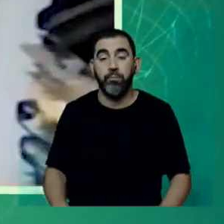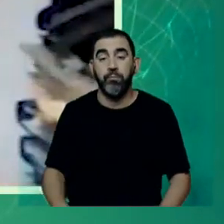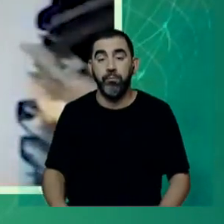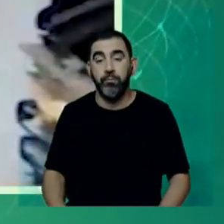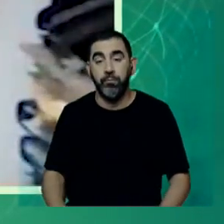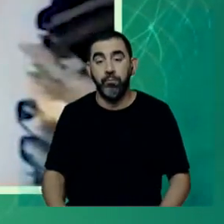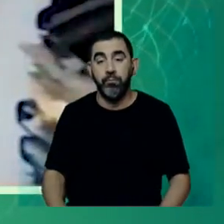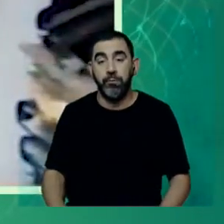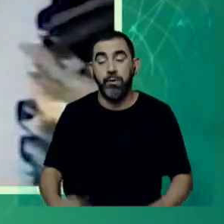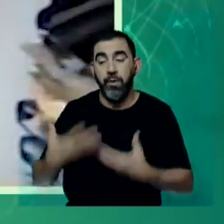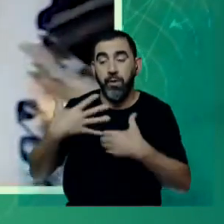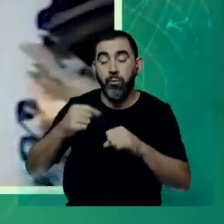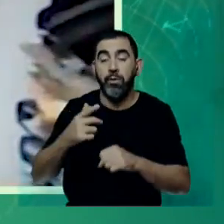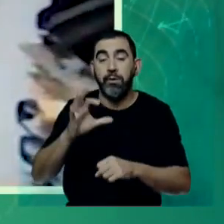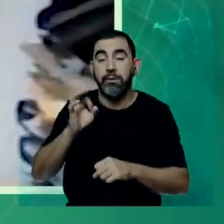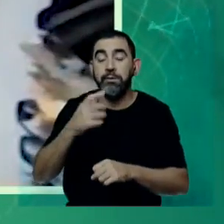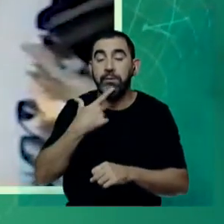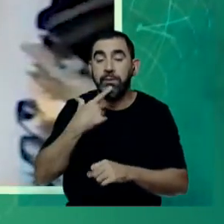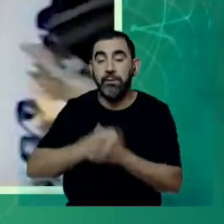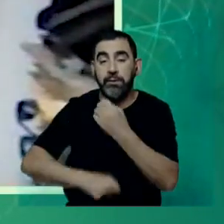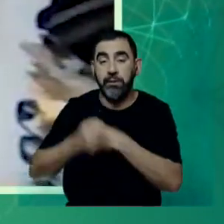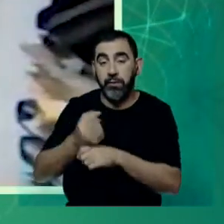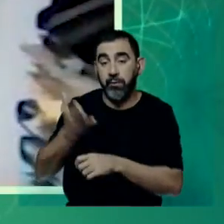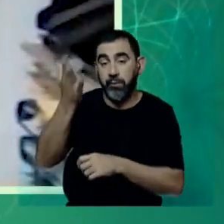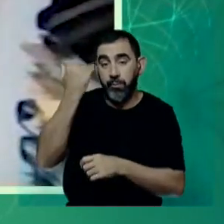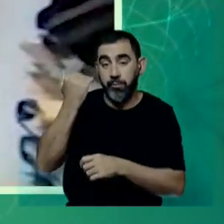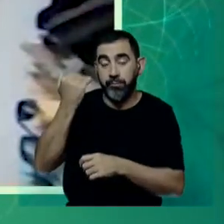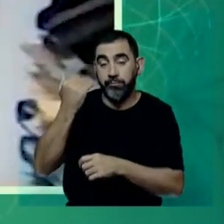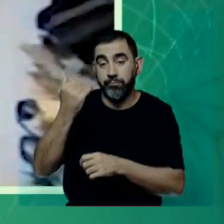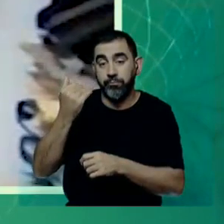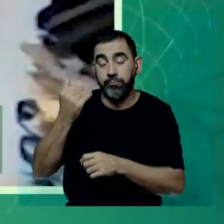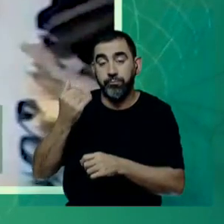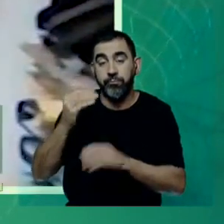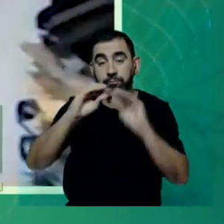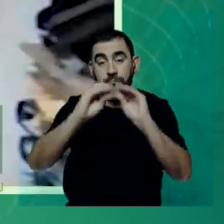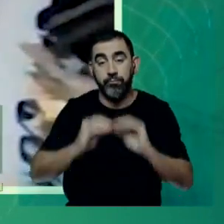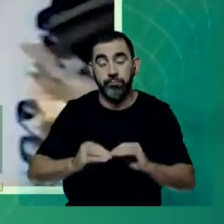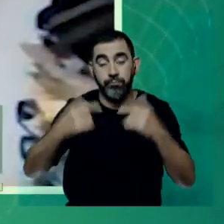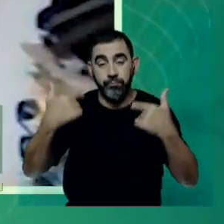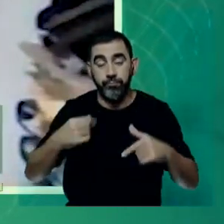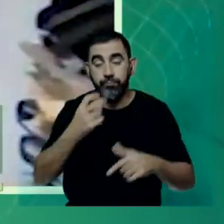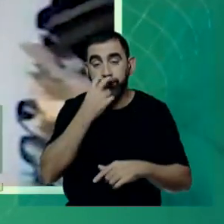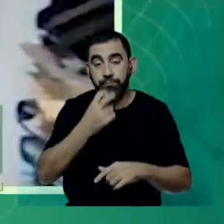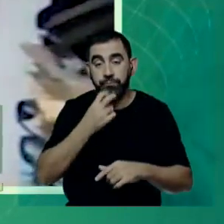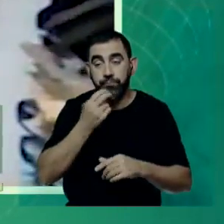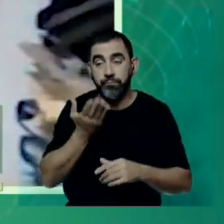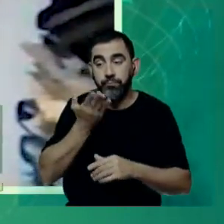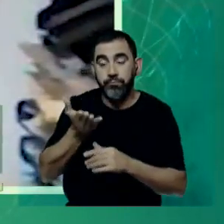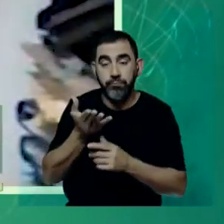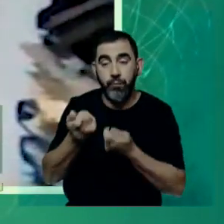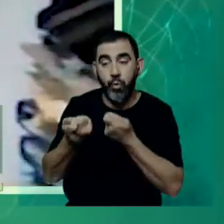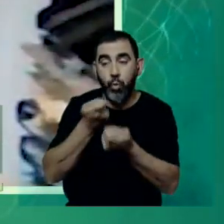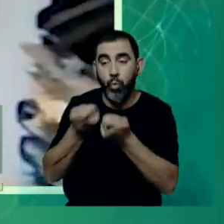se constata en el mes de septiembre del año pasado, cuando la División de Hacienda de la Intendencia ingresa el pedido de un